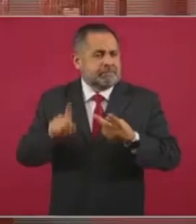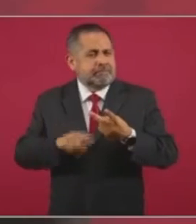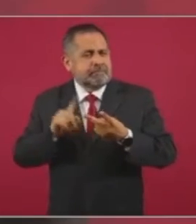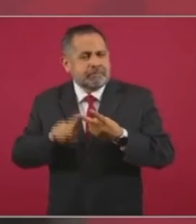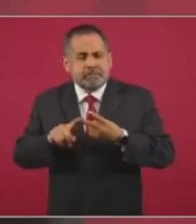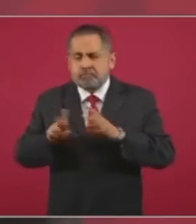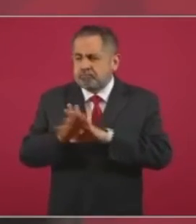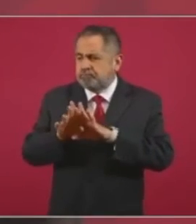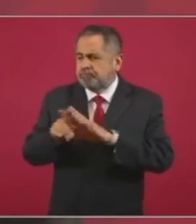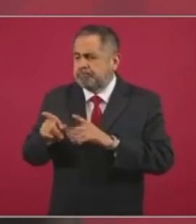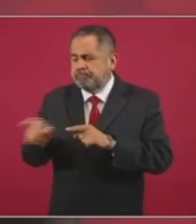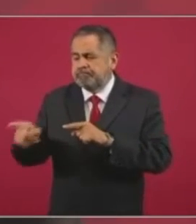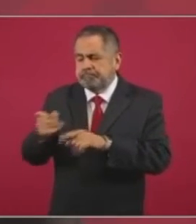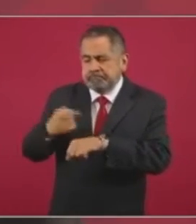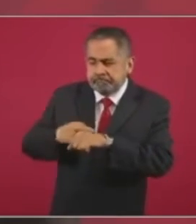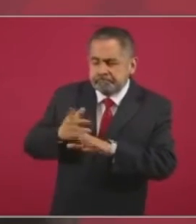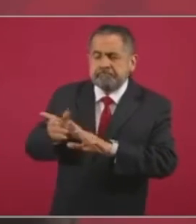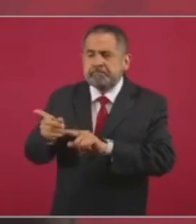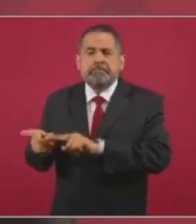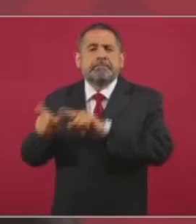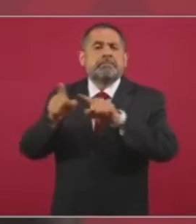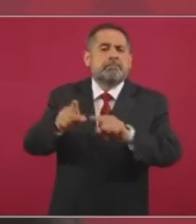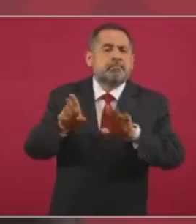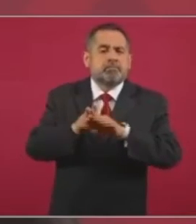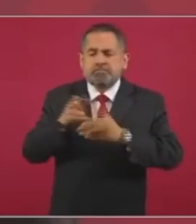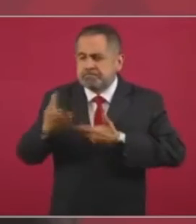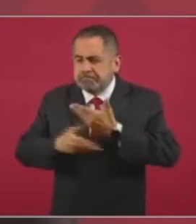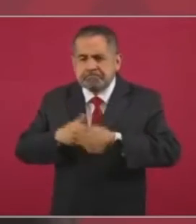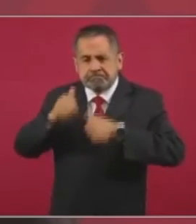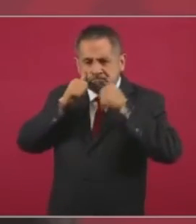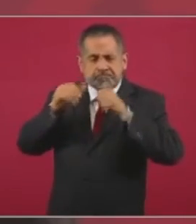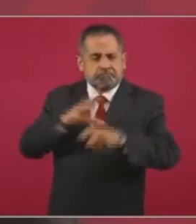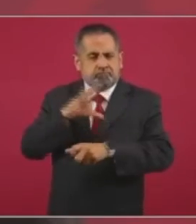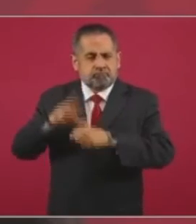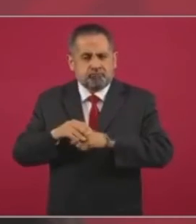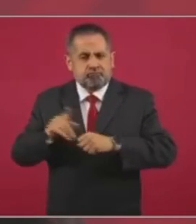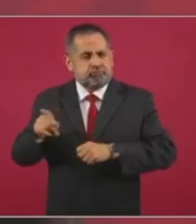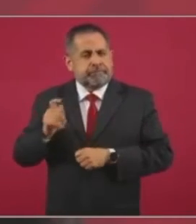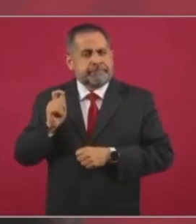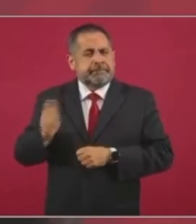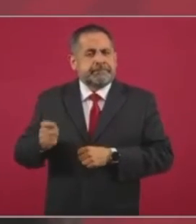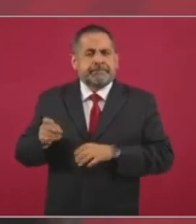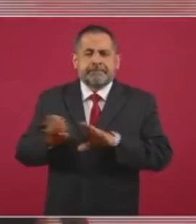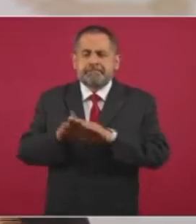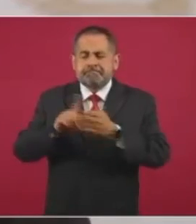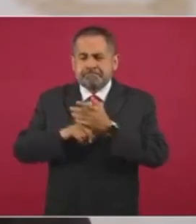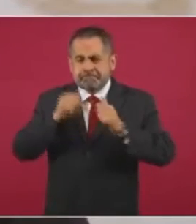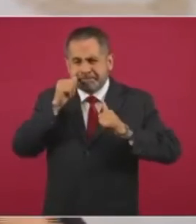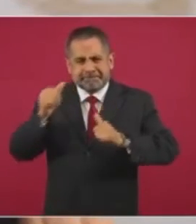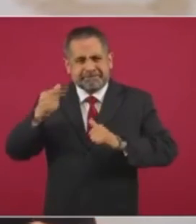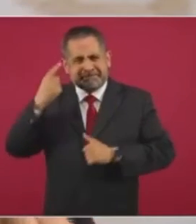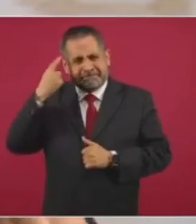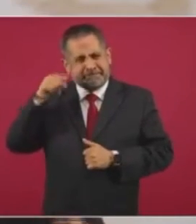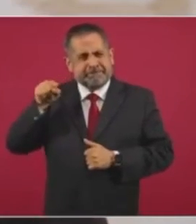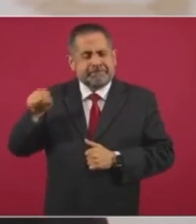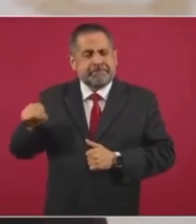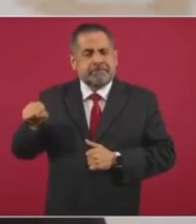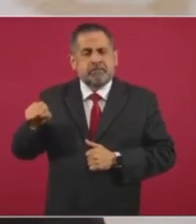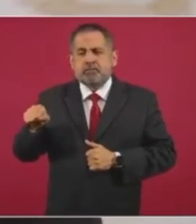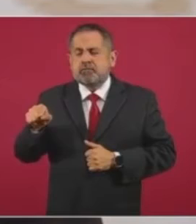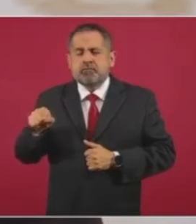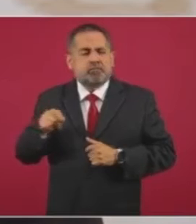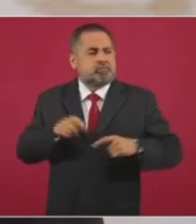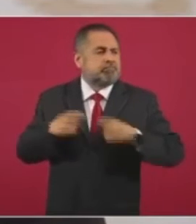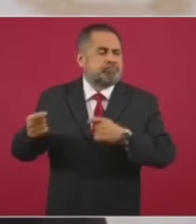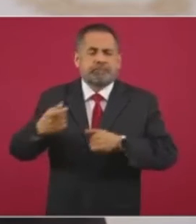adecuada, justamente que sean servicios amigables y un sistema de retención que vea no solamente el dar un